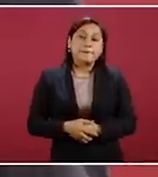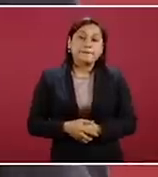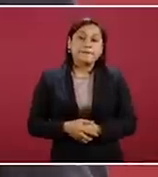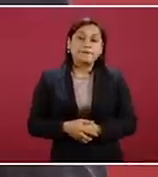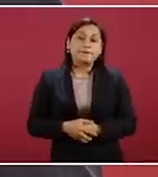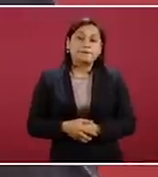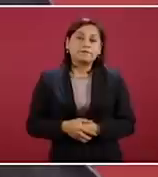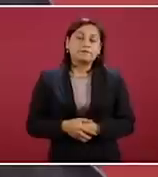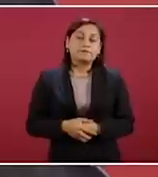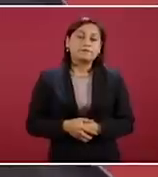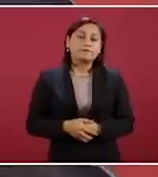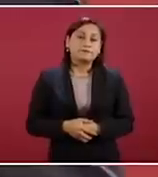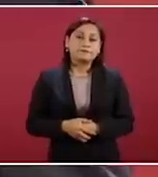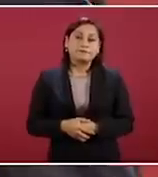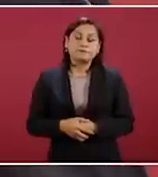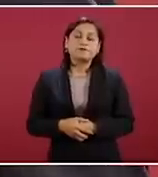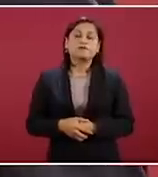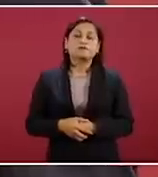confrontación,